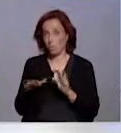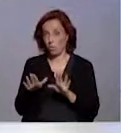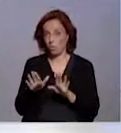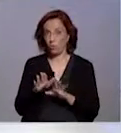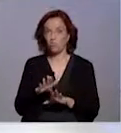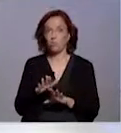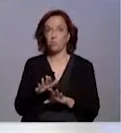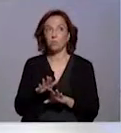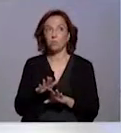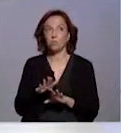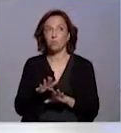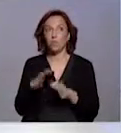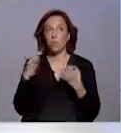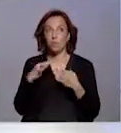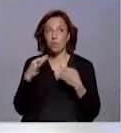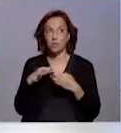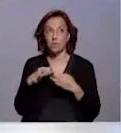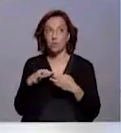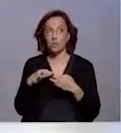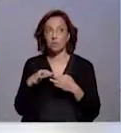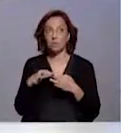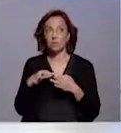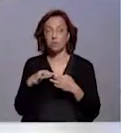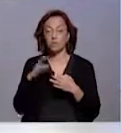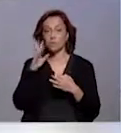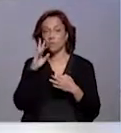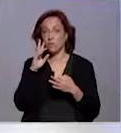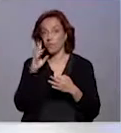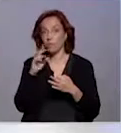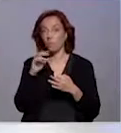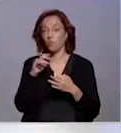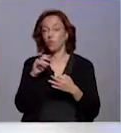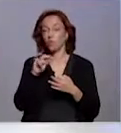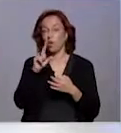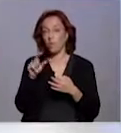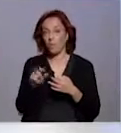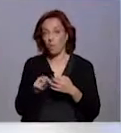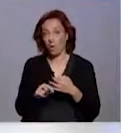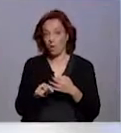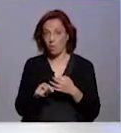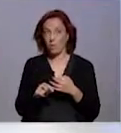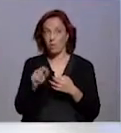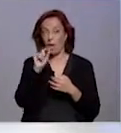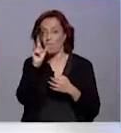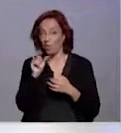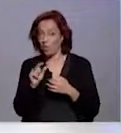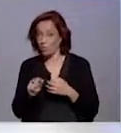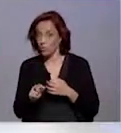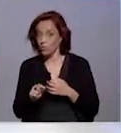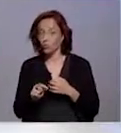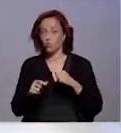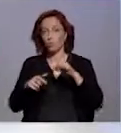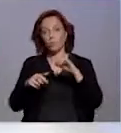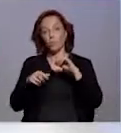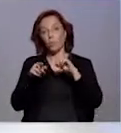son en especial los hemos visto desde países de américa del sur son los que están esté más dotados